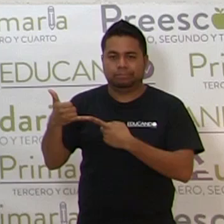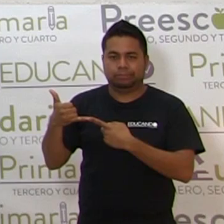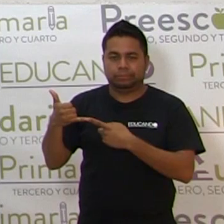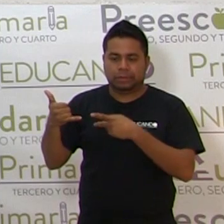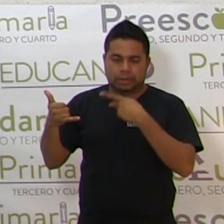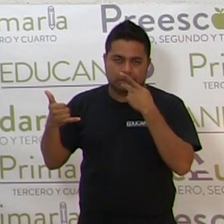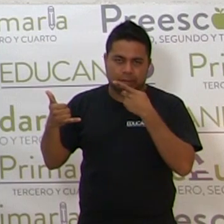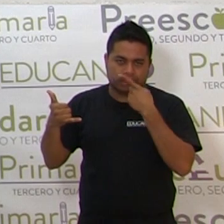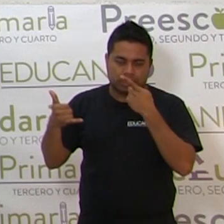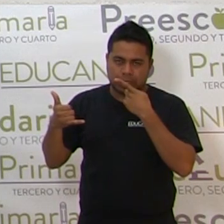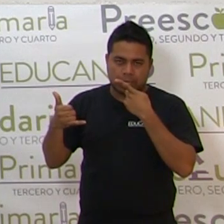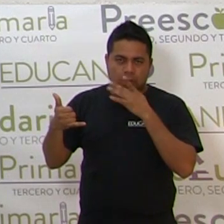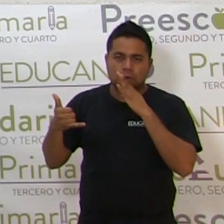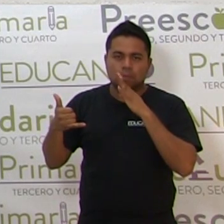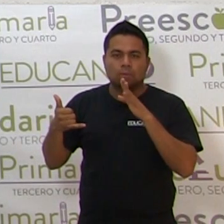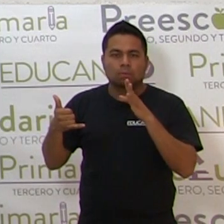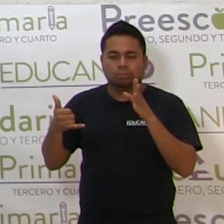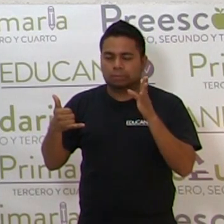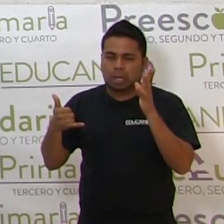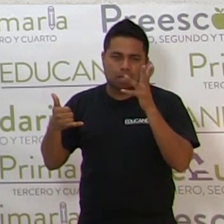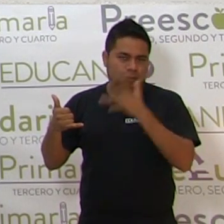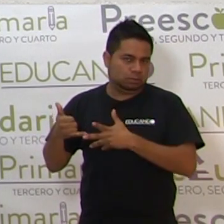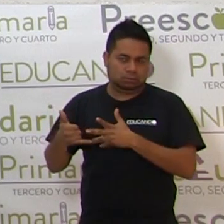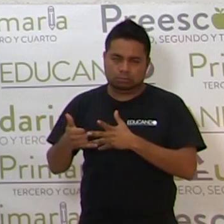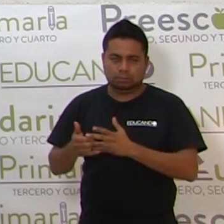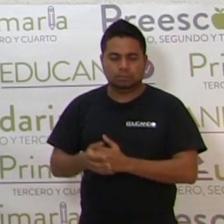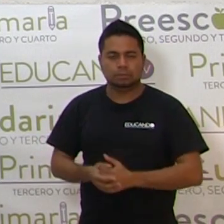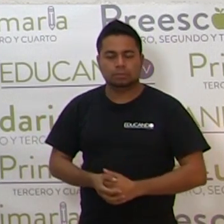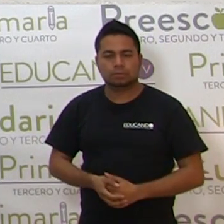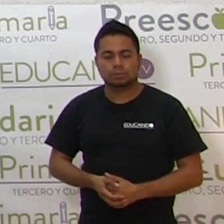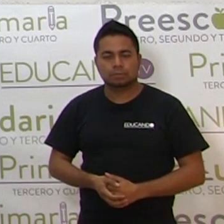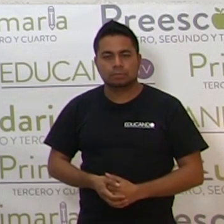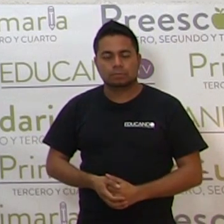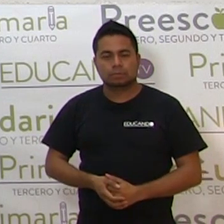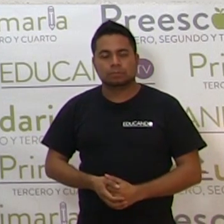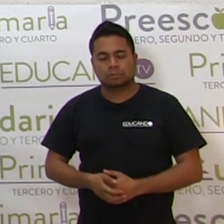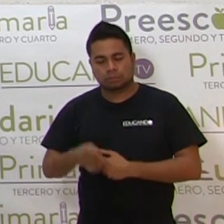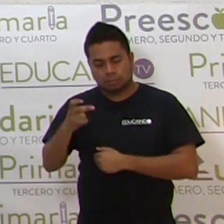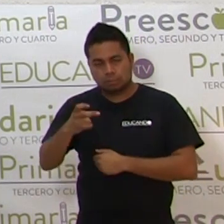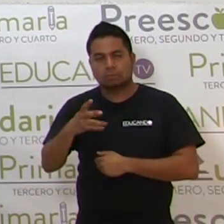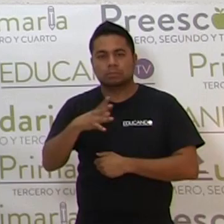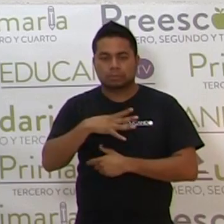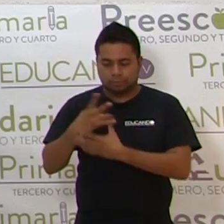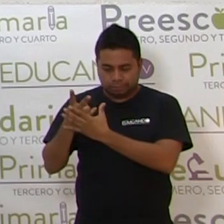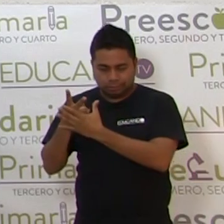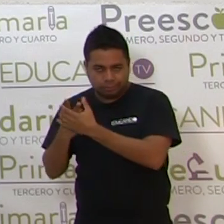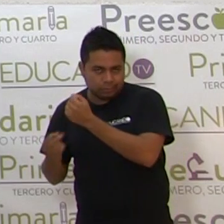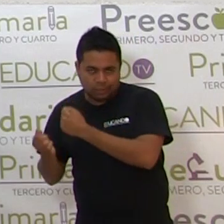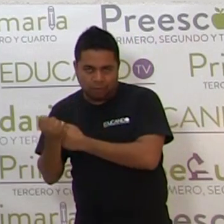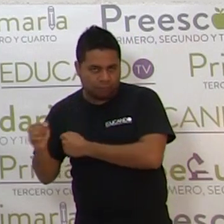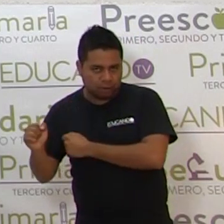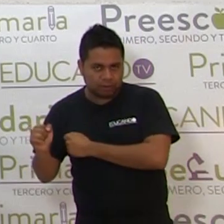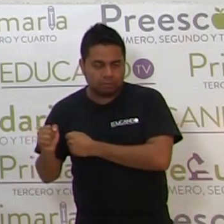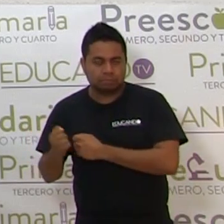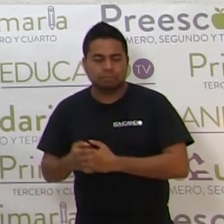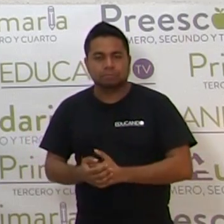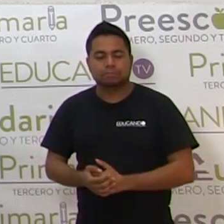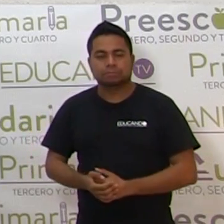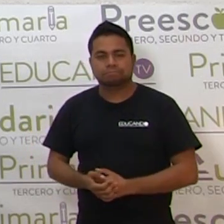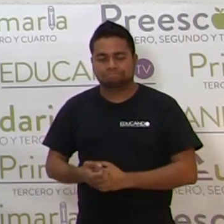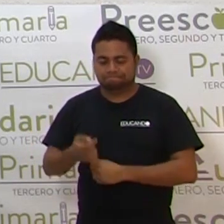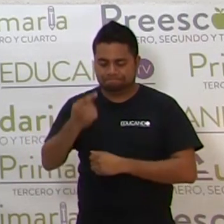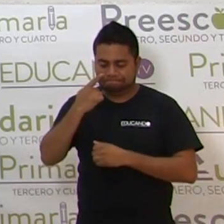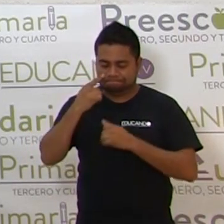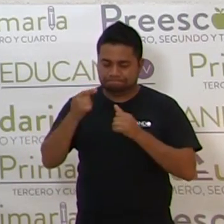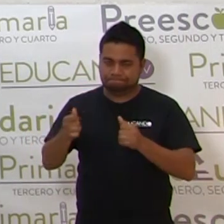su sonido de la letra, ¿bien? Y por lo tanto se va a armar diptongo. Mucha